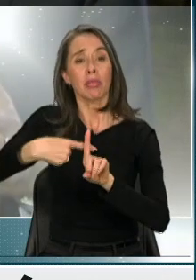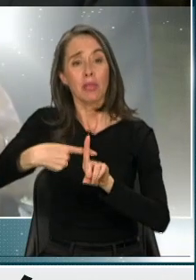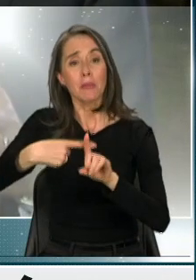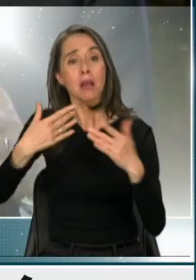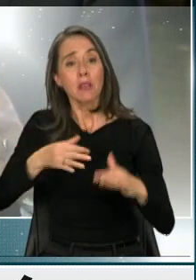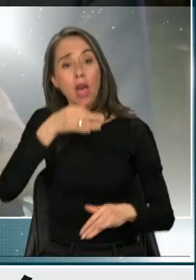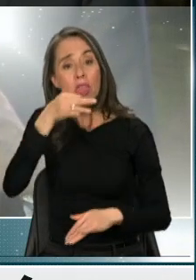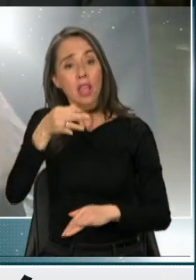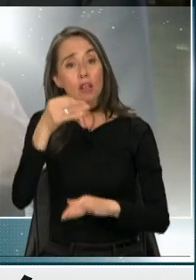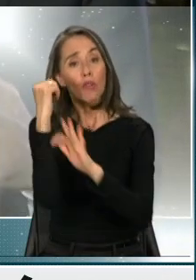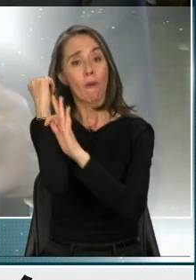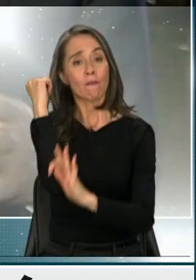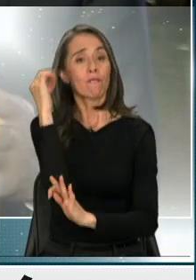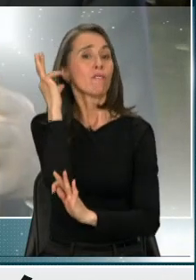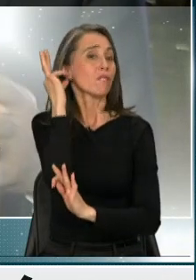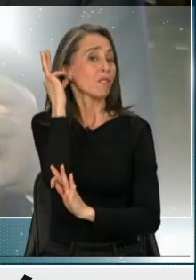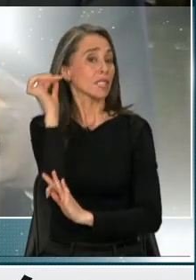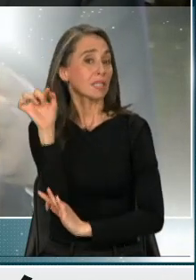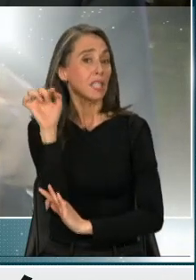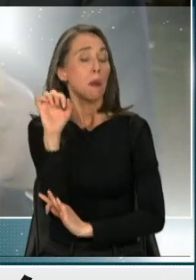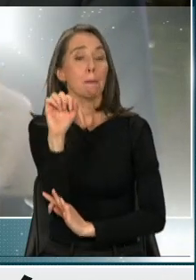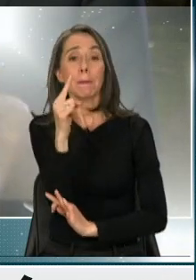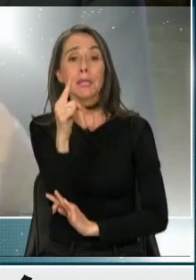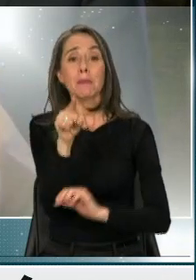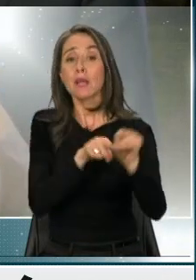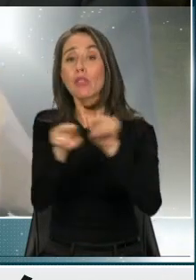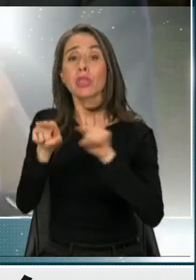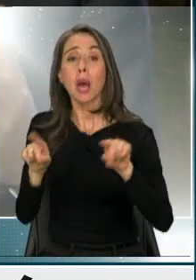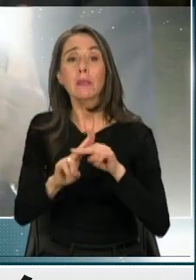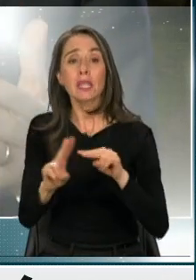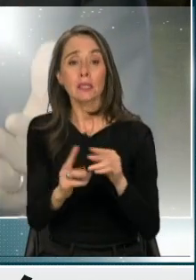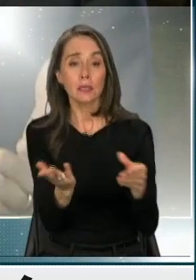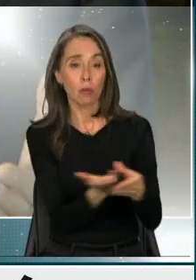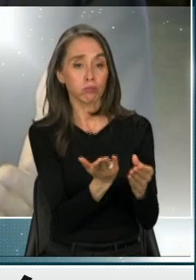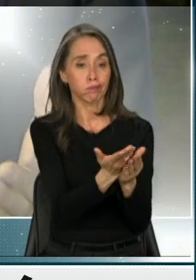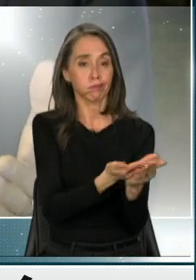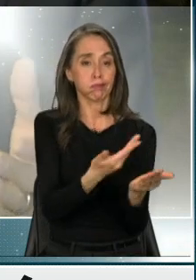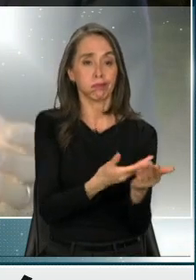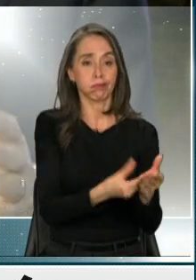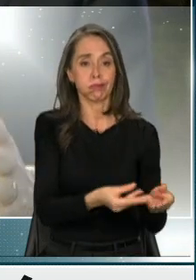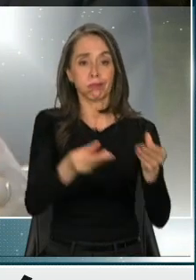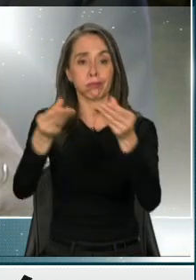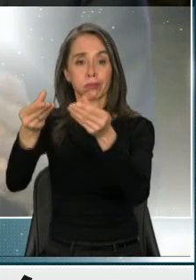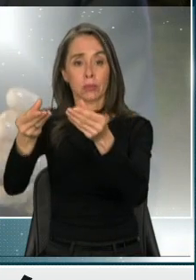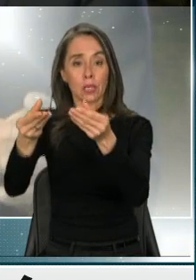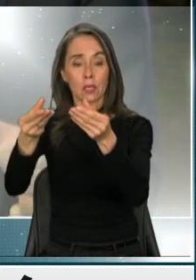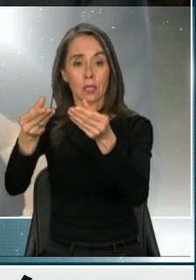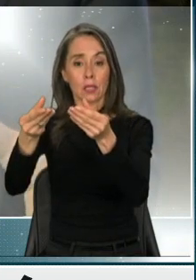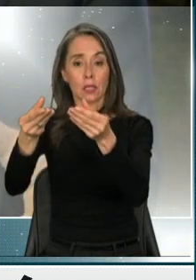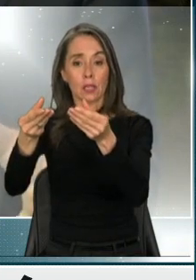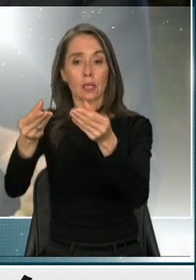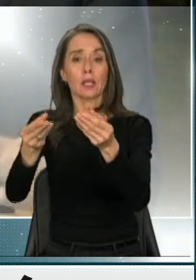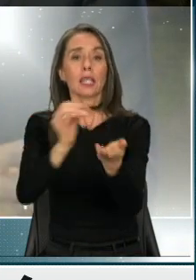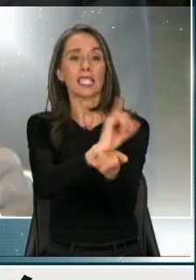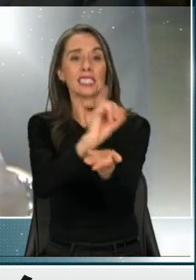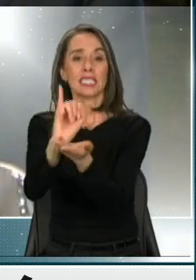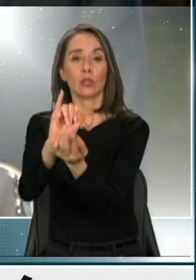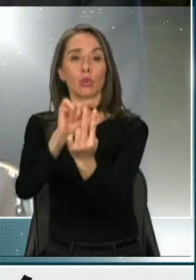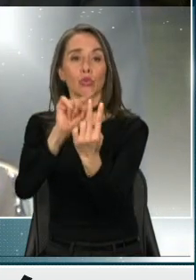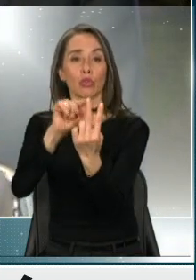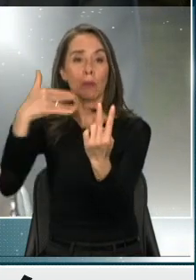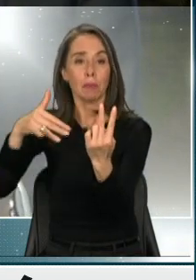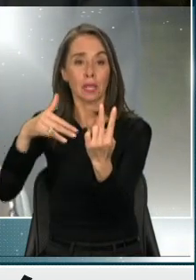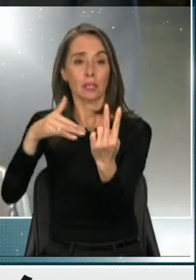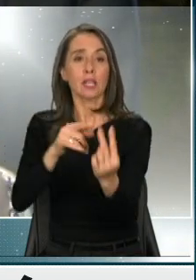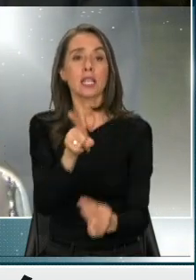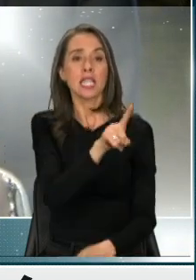anunciado a la fiscalía las primeras cosas que se debieran hacer es poner estos antecedentes en conocimientos de las otras dos instituciones relevantes del